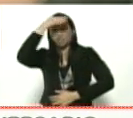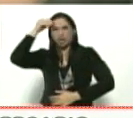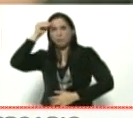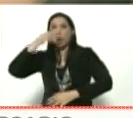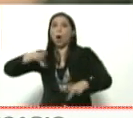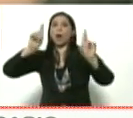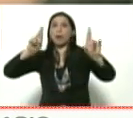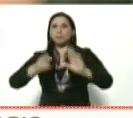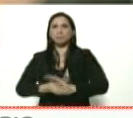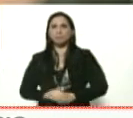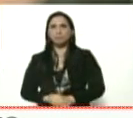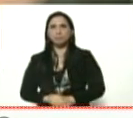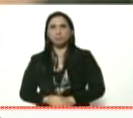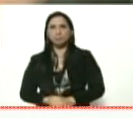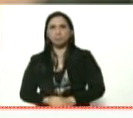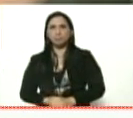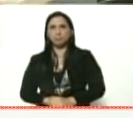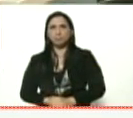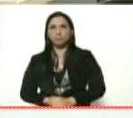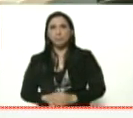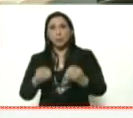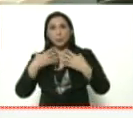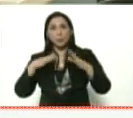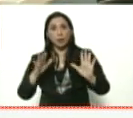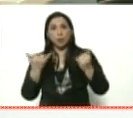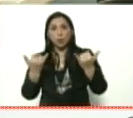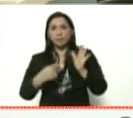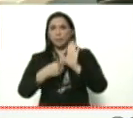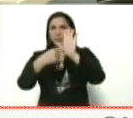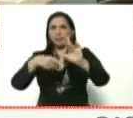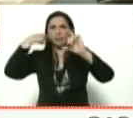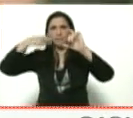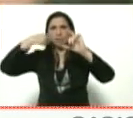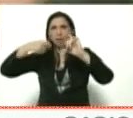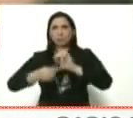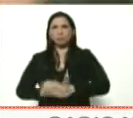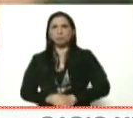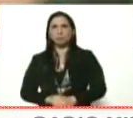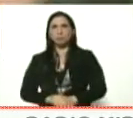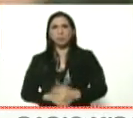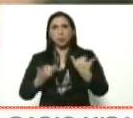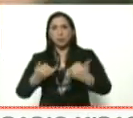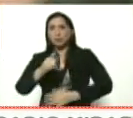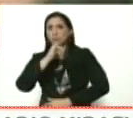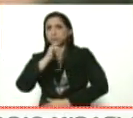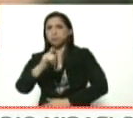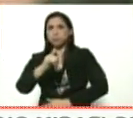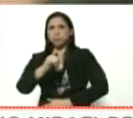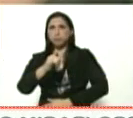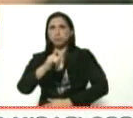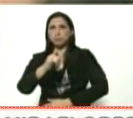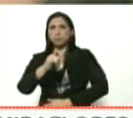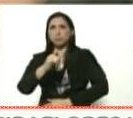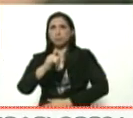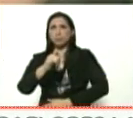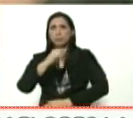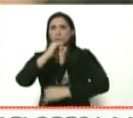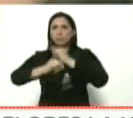Ojalá. Bueno, voy a presentar un video en esta rueda de prensa y comparecencia